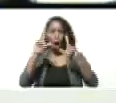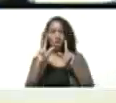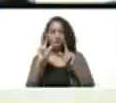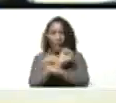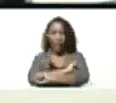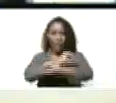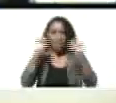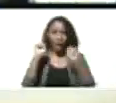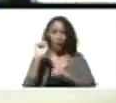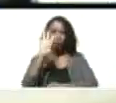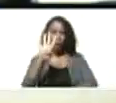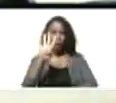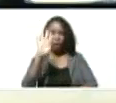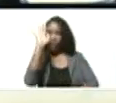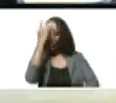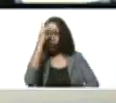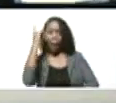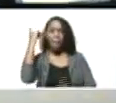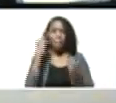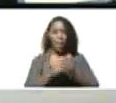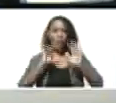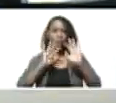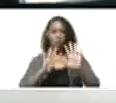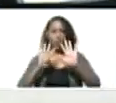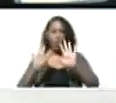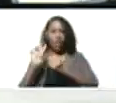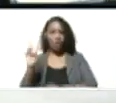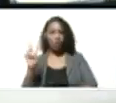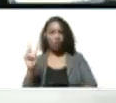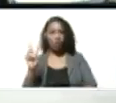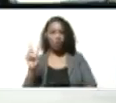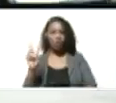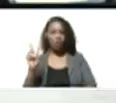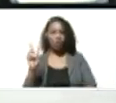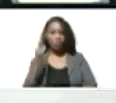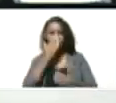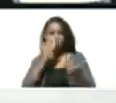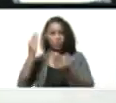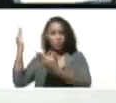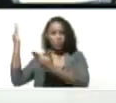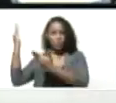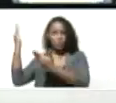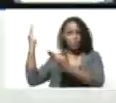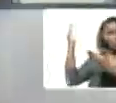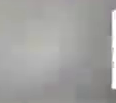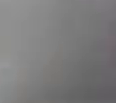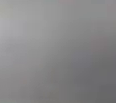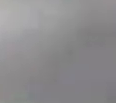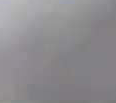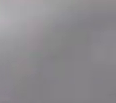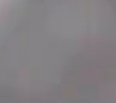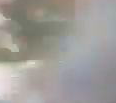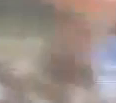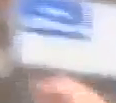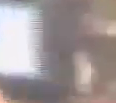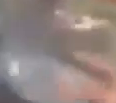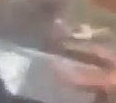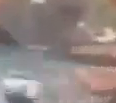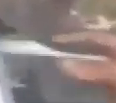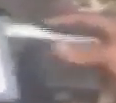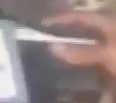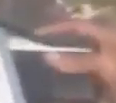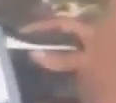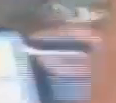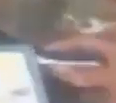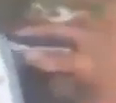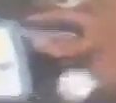mañana, 4 de febrero, 1992. Adelante. Primero que nada, quiero dar buenos días a todo el